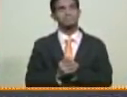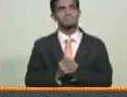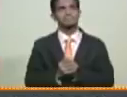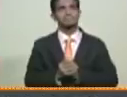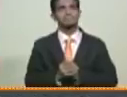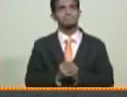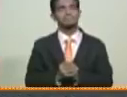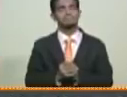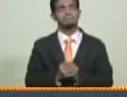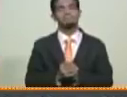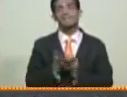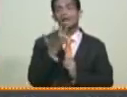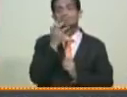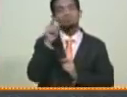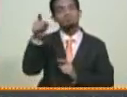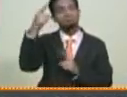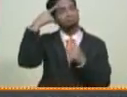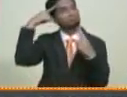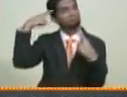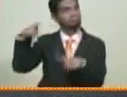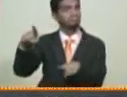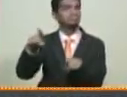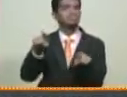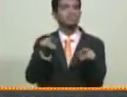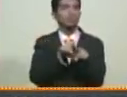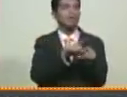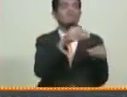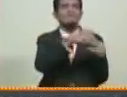Hicieron su agosto los que tienen fotocopiadora.